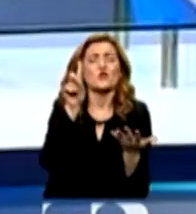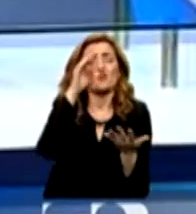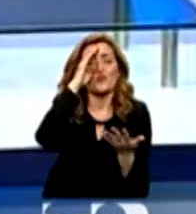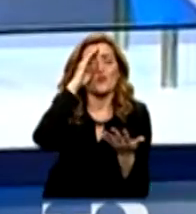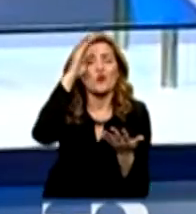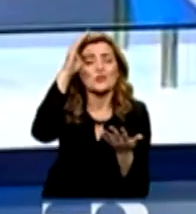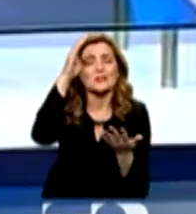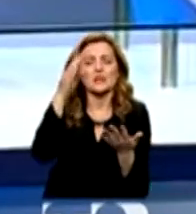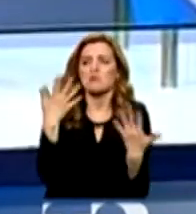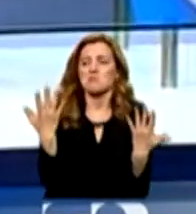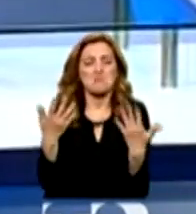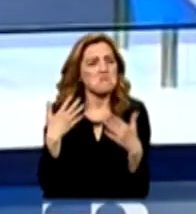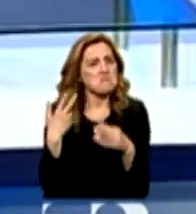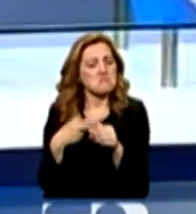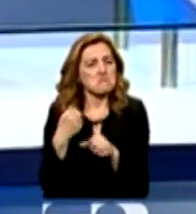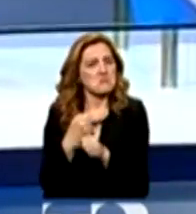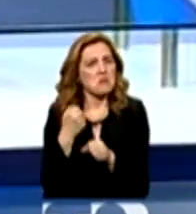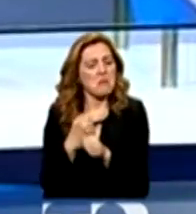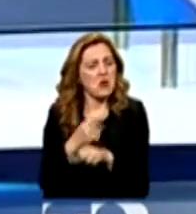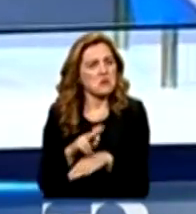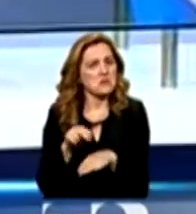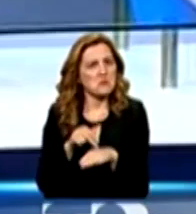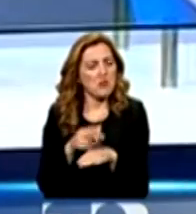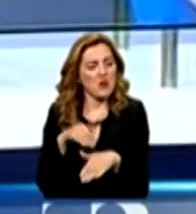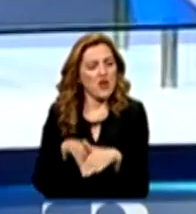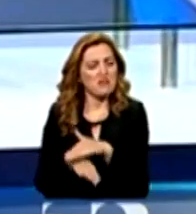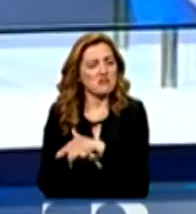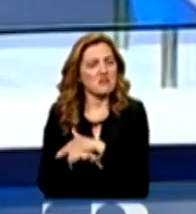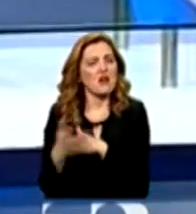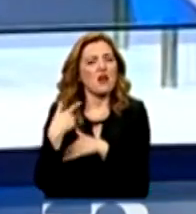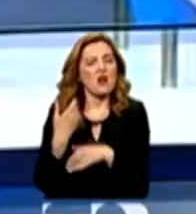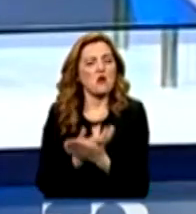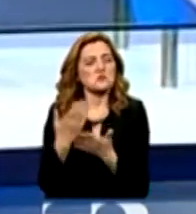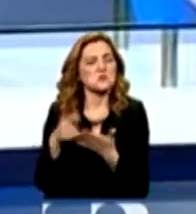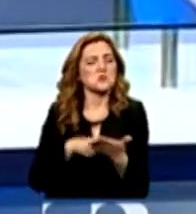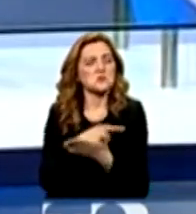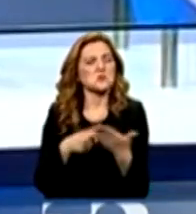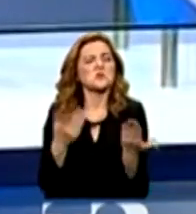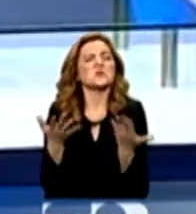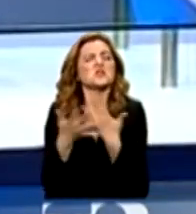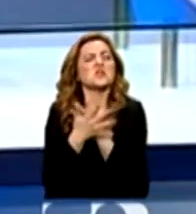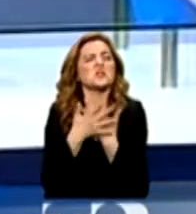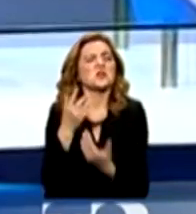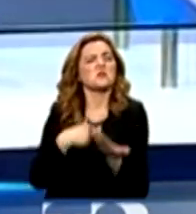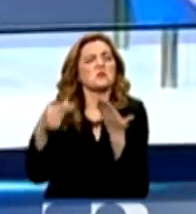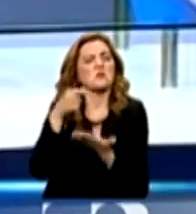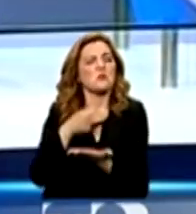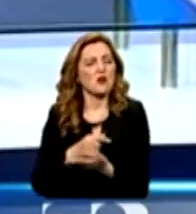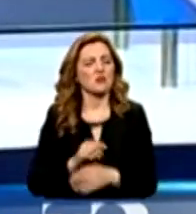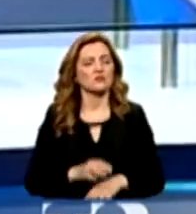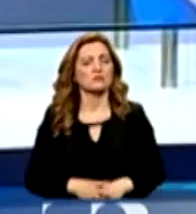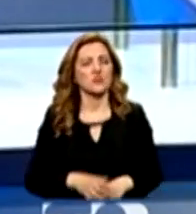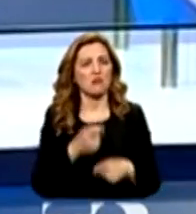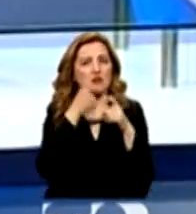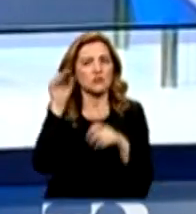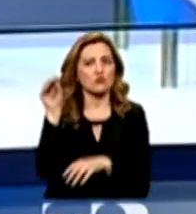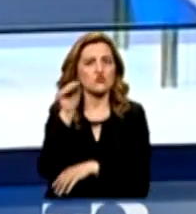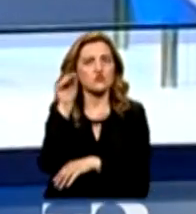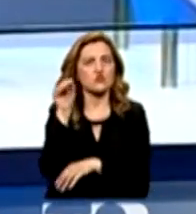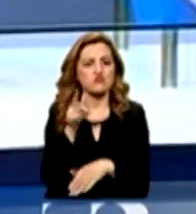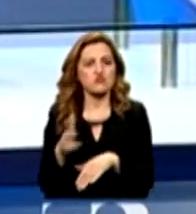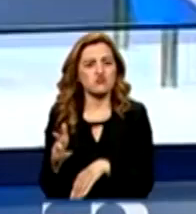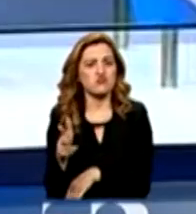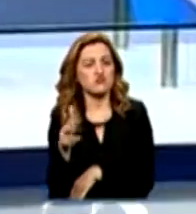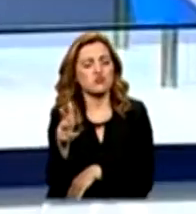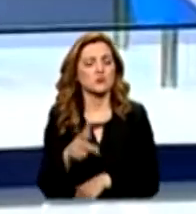en servicio activo. Se los investiga por el ingreso de objetos prohibidos a la cárcel regional del Guayas mediante una falsa ambulancia.